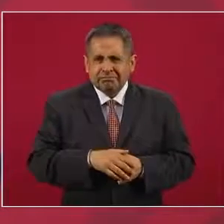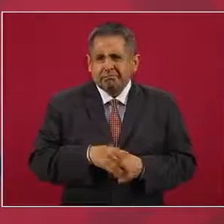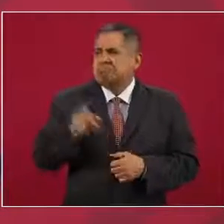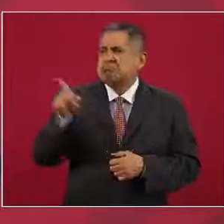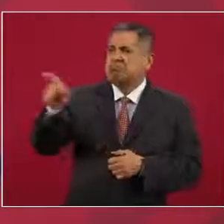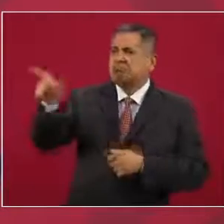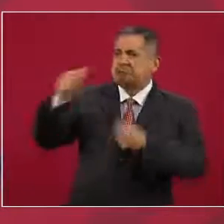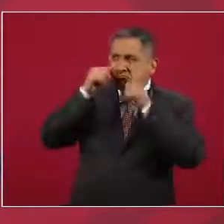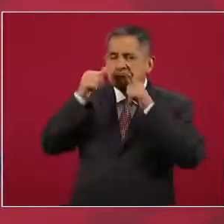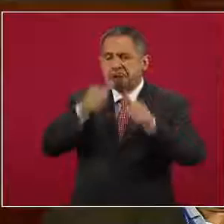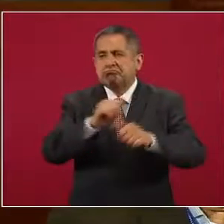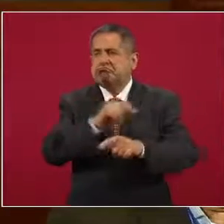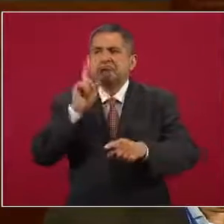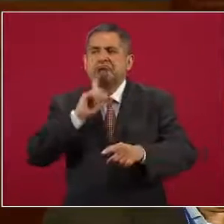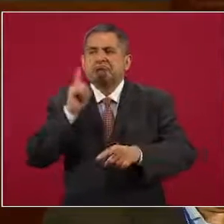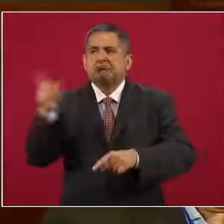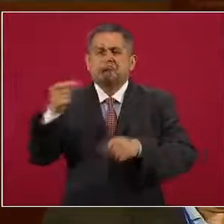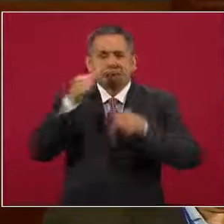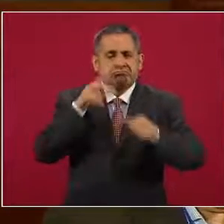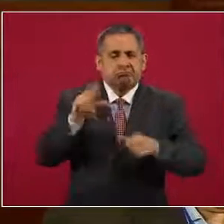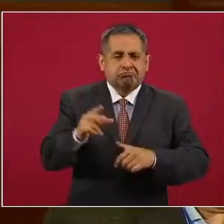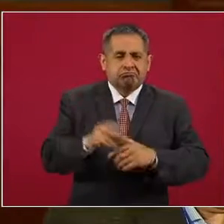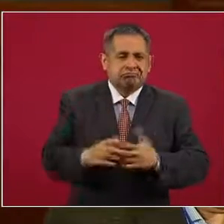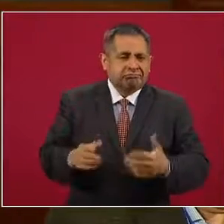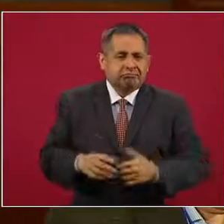atender a las mujeres.